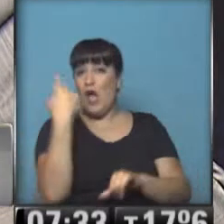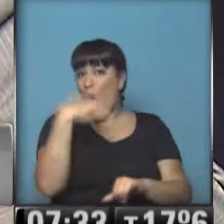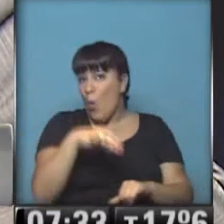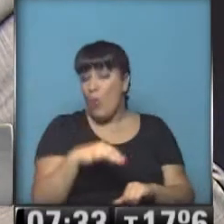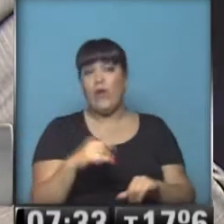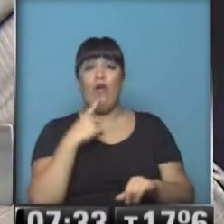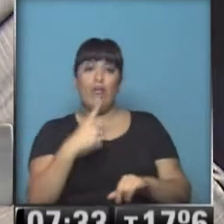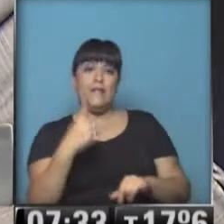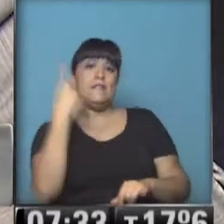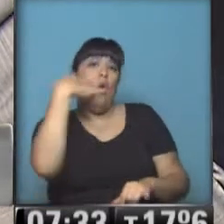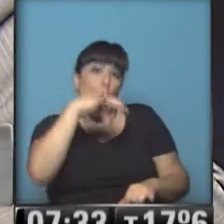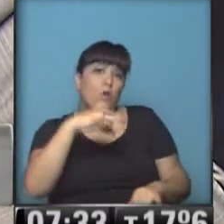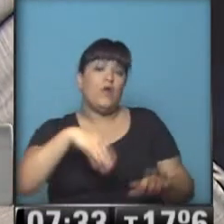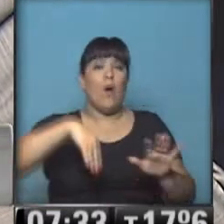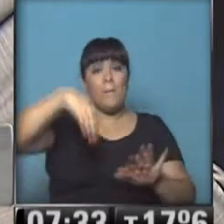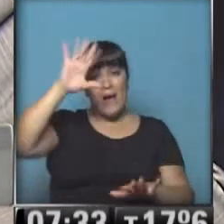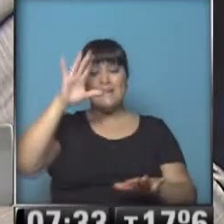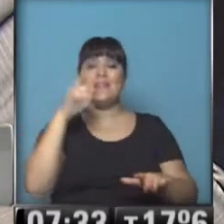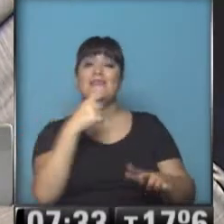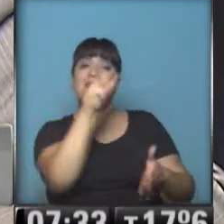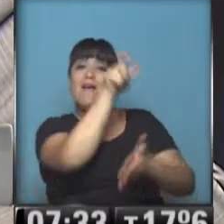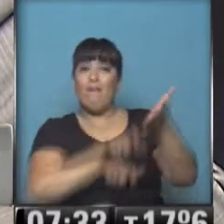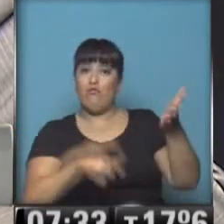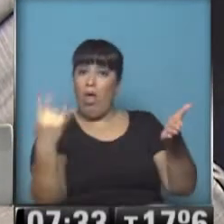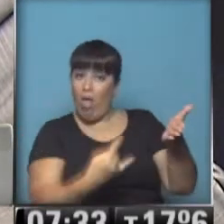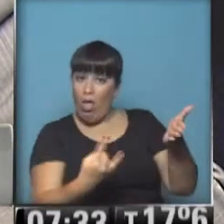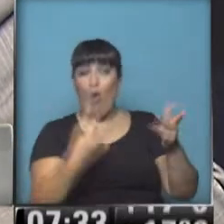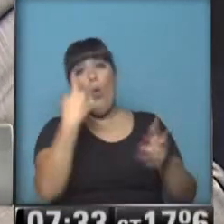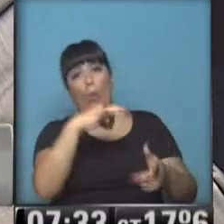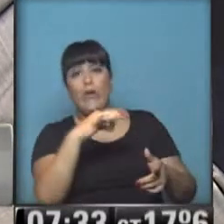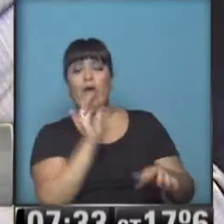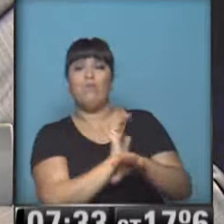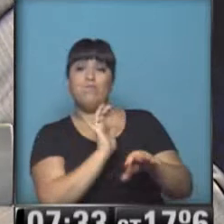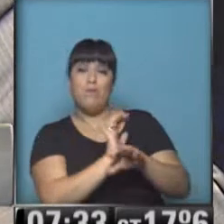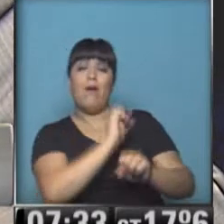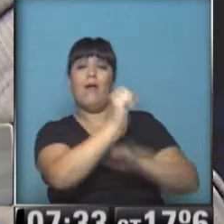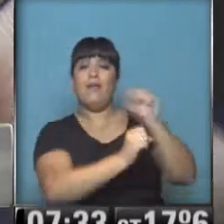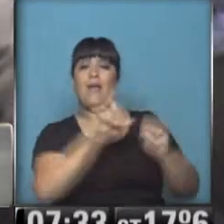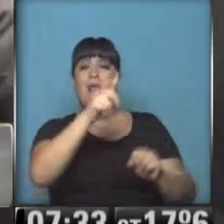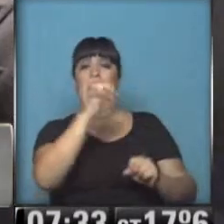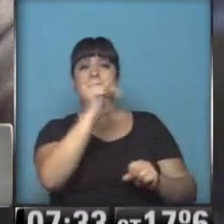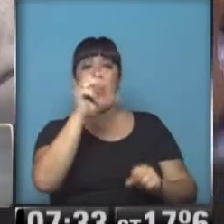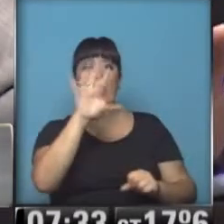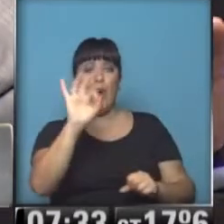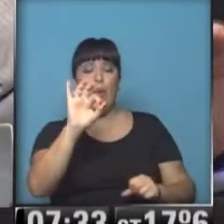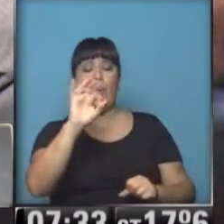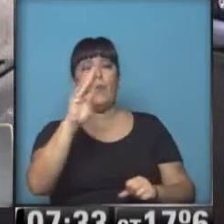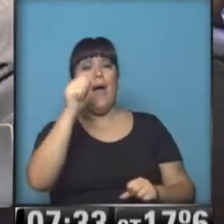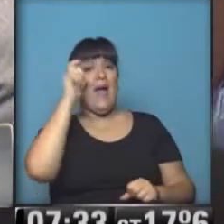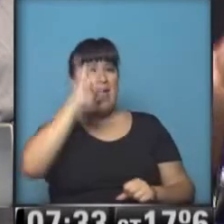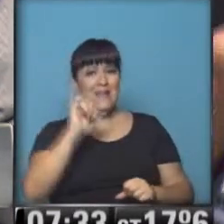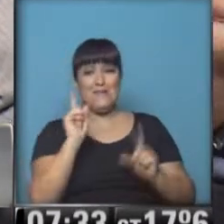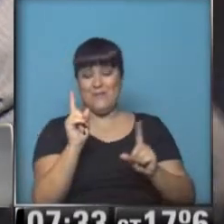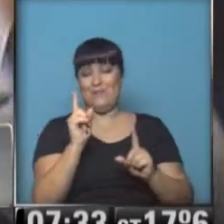pocos casos resonantes de usuario de facturas apócrifas, sería el del caso de Lázaro Báez y las cuatro empresas